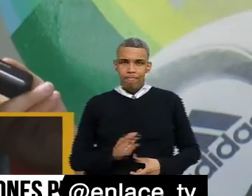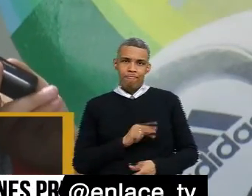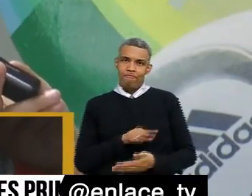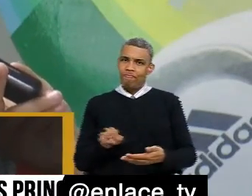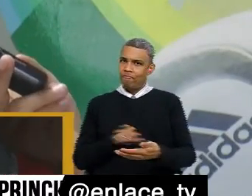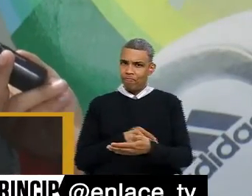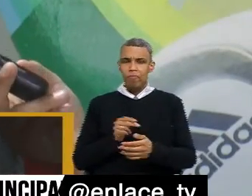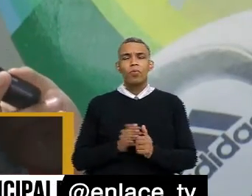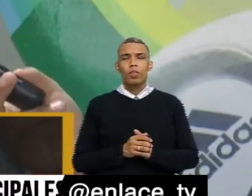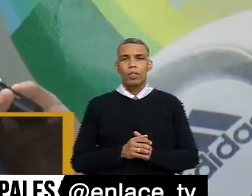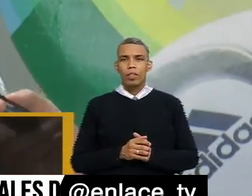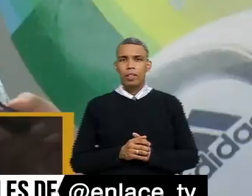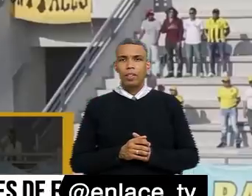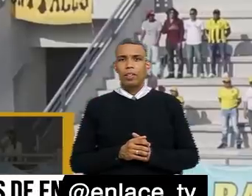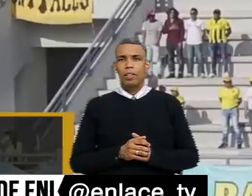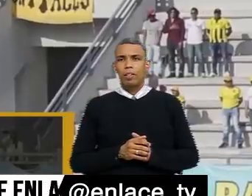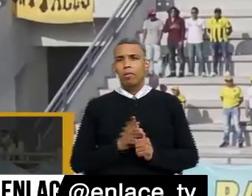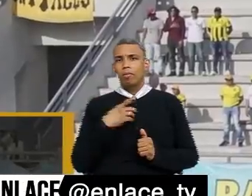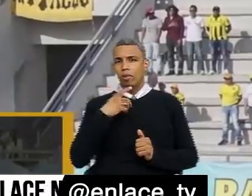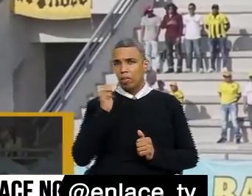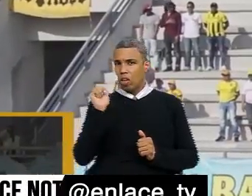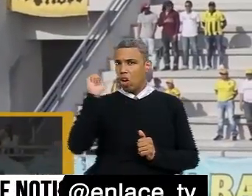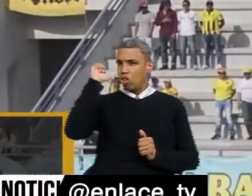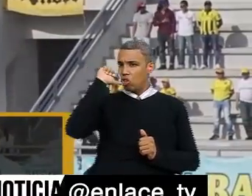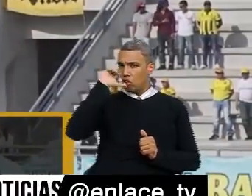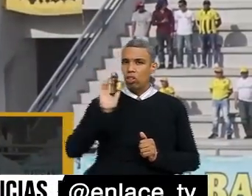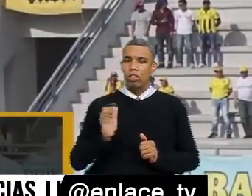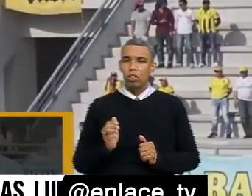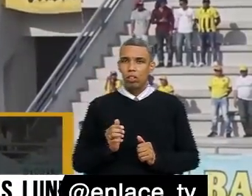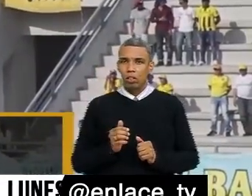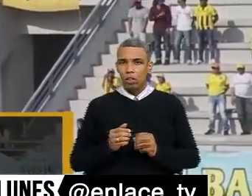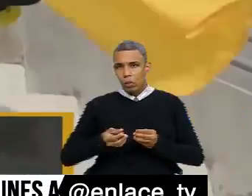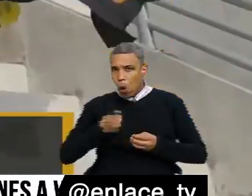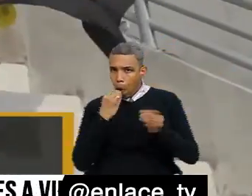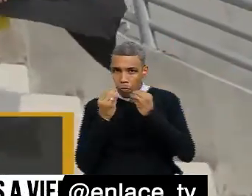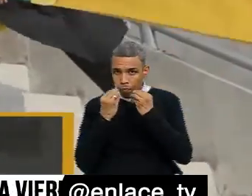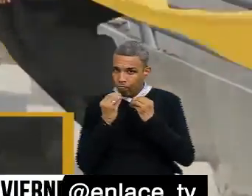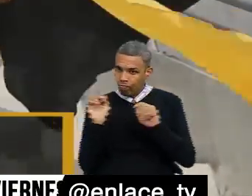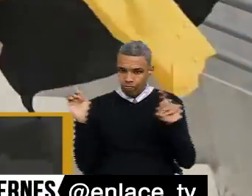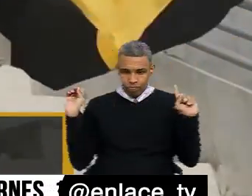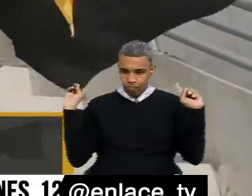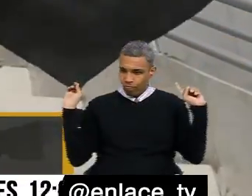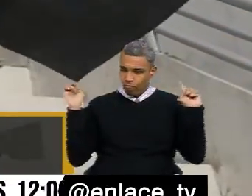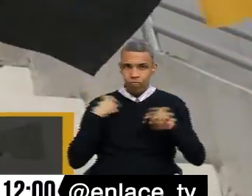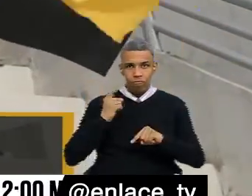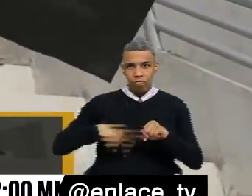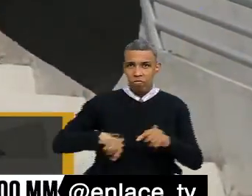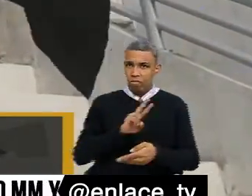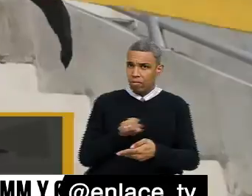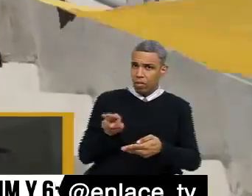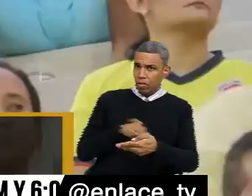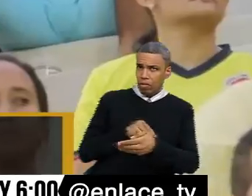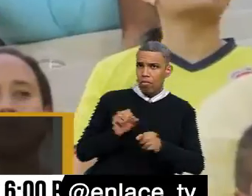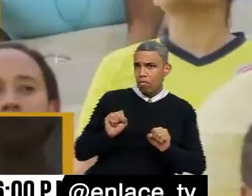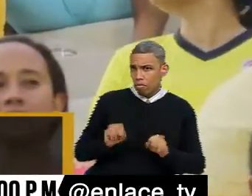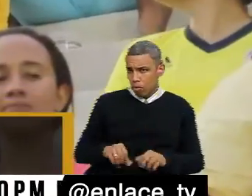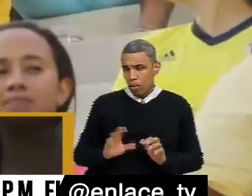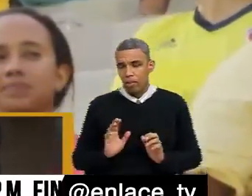ello, nada de bebidas embriagantes, ni bebidas ni alimento entran al estadio. Aquí pueden conseguir lo necesario para la